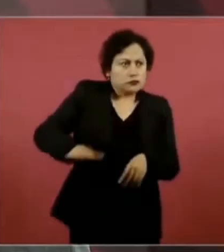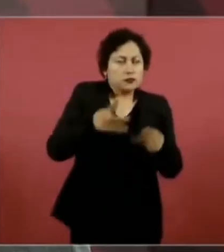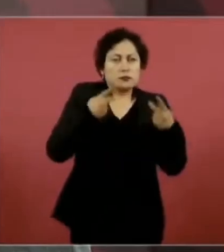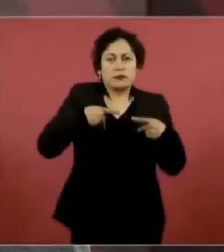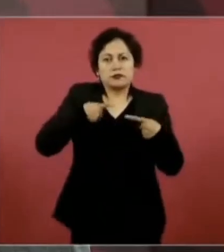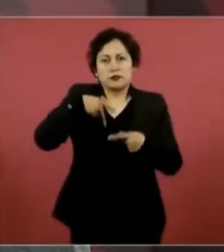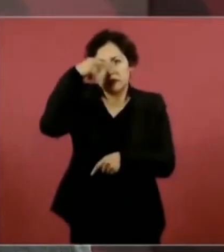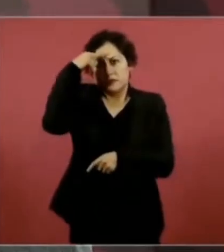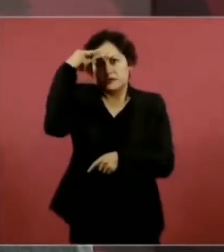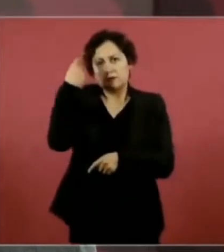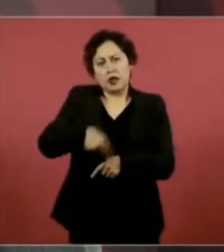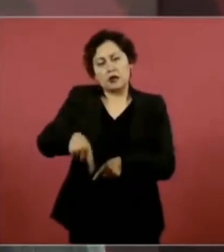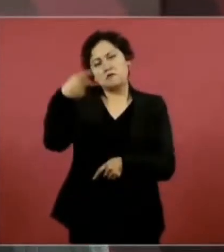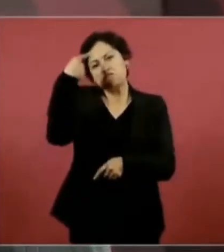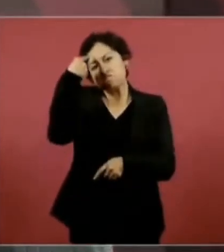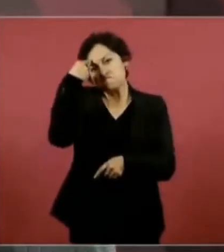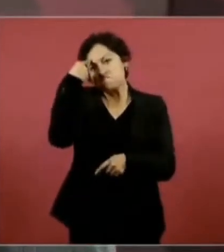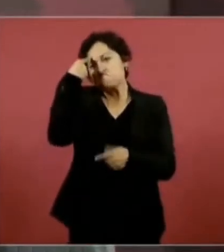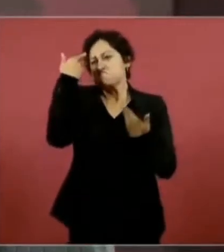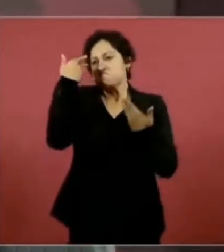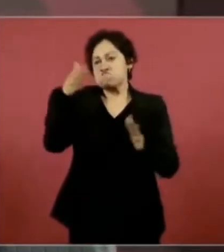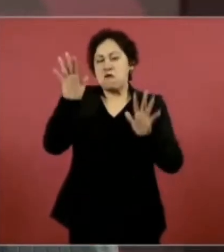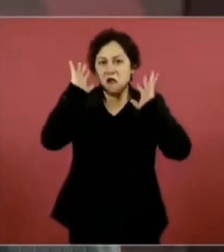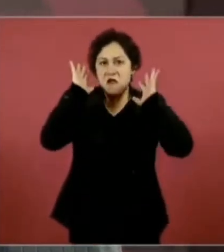muy consciente, participativo,